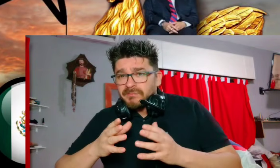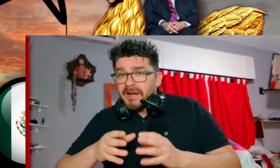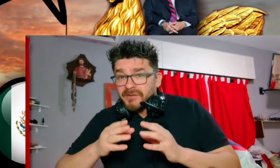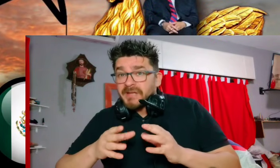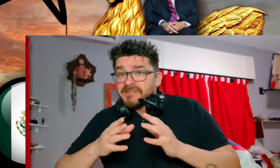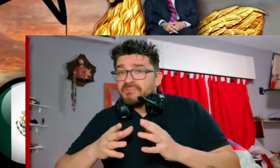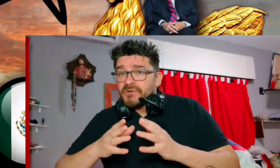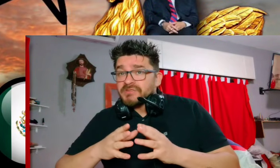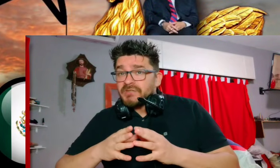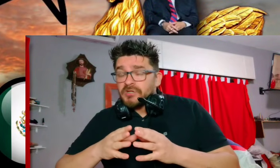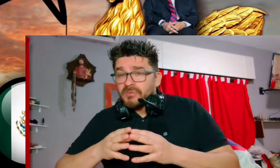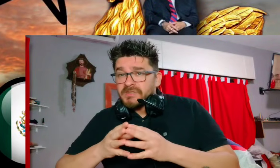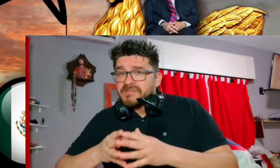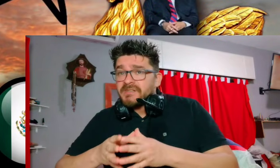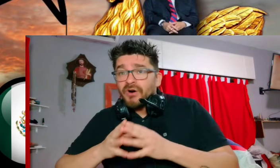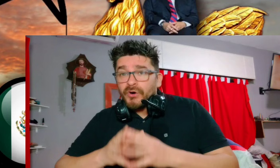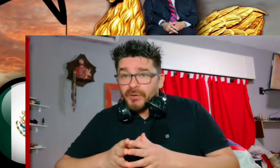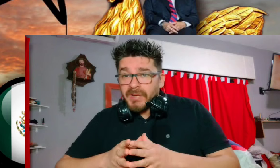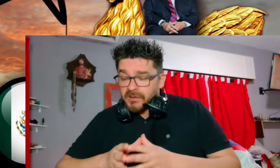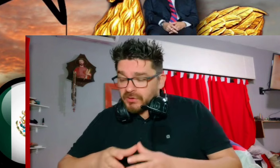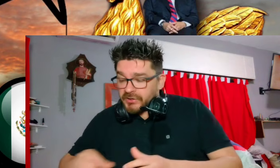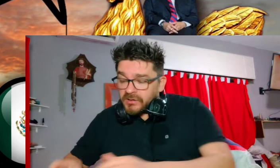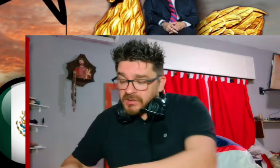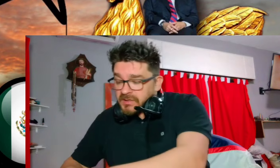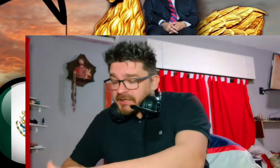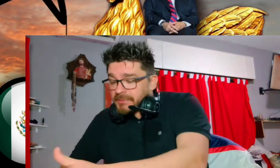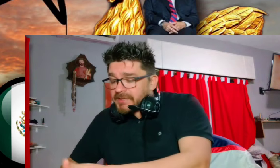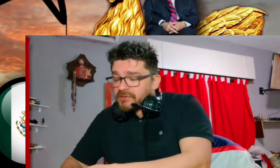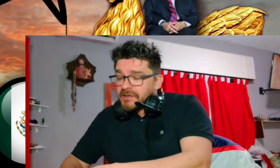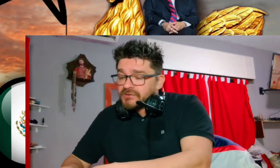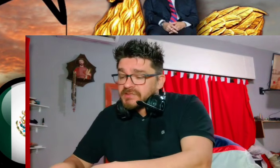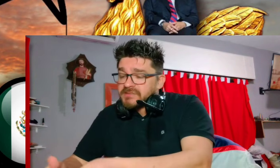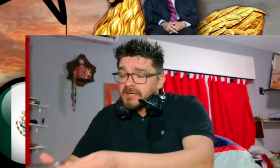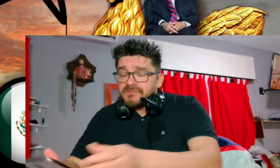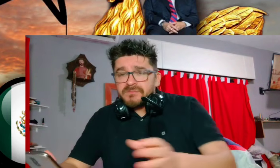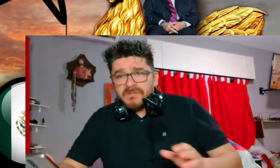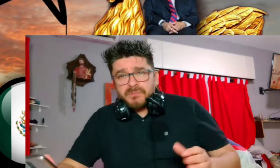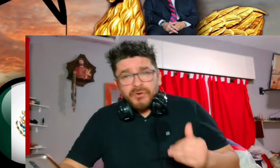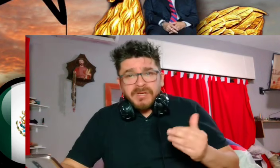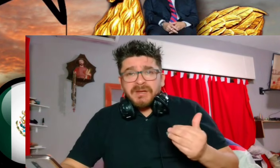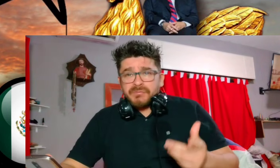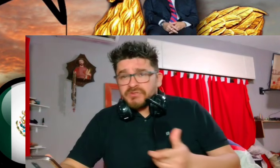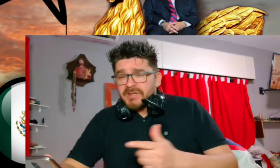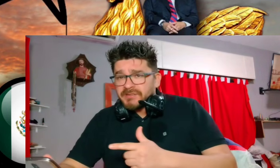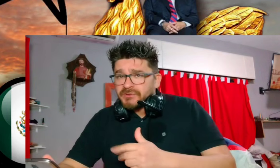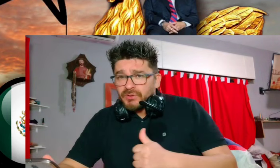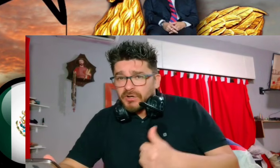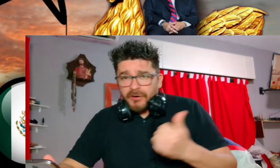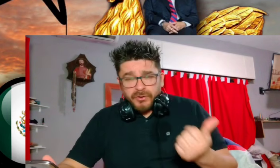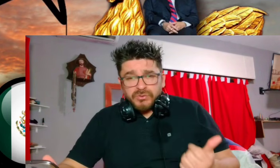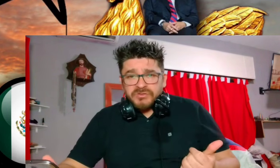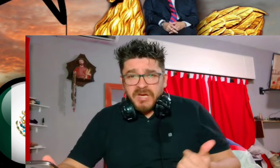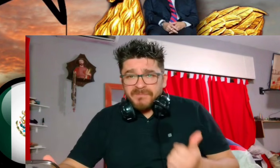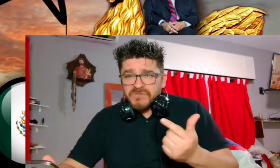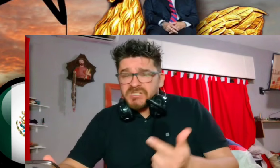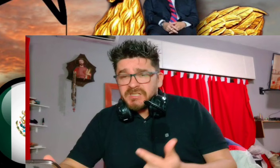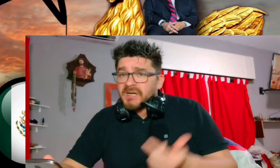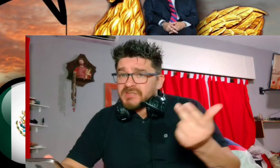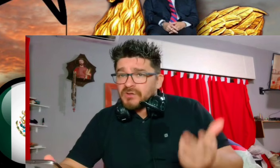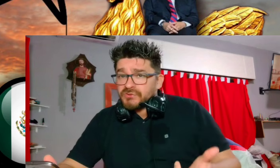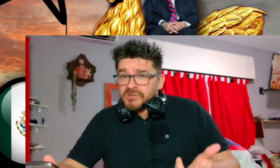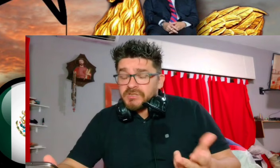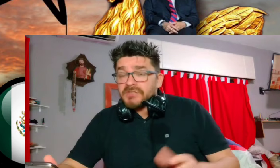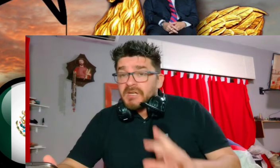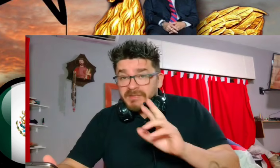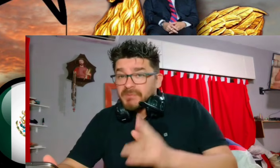futuro valdrá 100%, como dicen, oro blanco, ¿no? Les voy a leer una noticia. ¿Por qué le puse en el título Rusia,